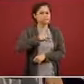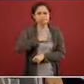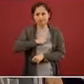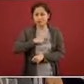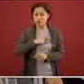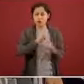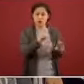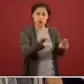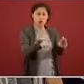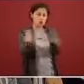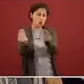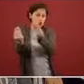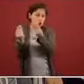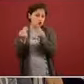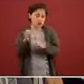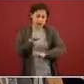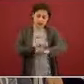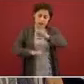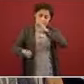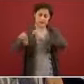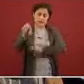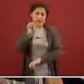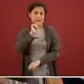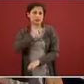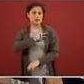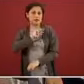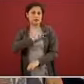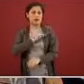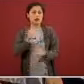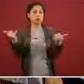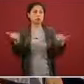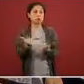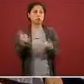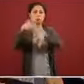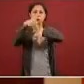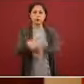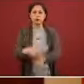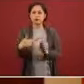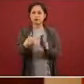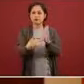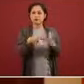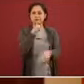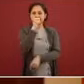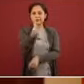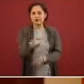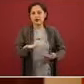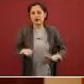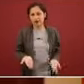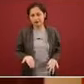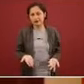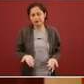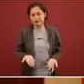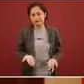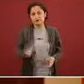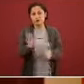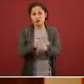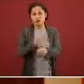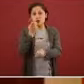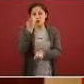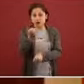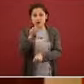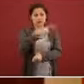número importante de empresas privadas. Entonces, no es culpa de los trabajadoras y